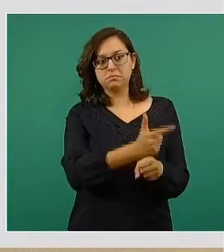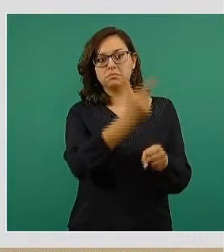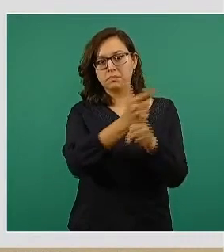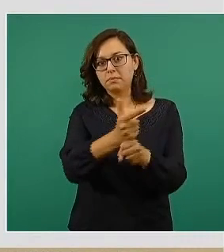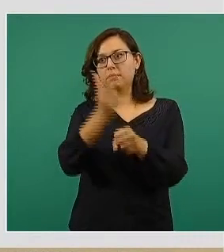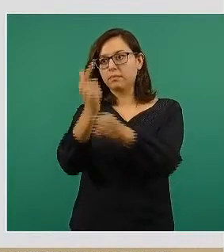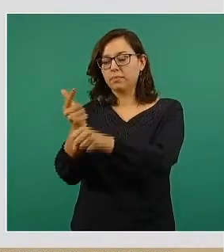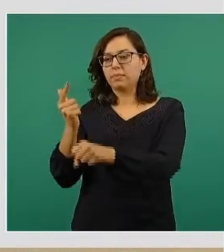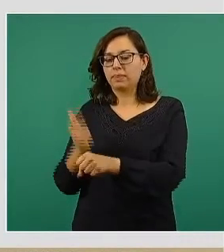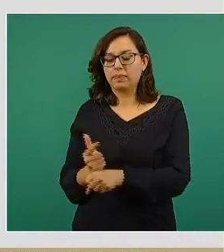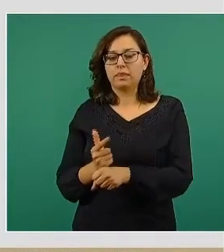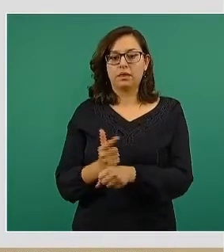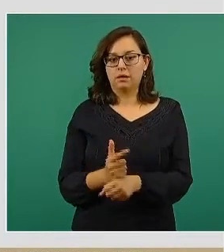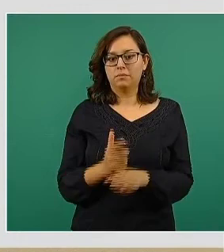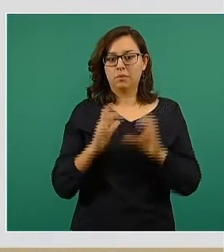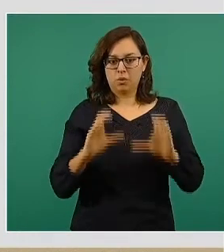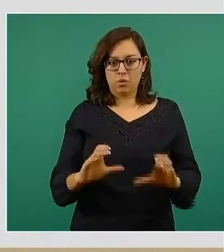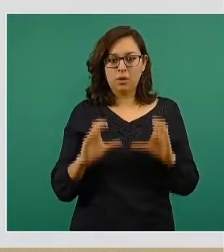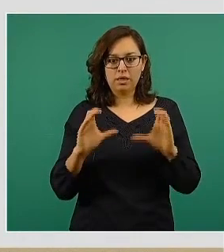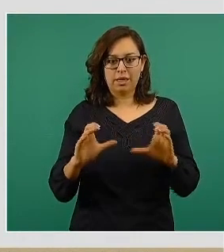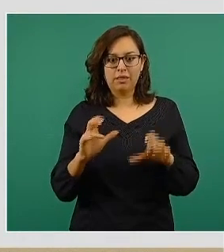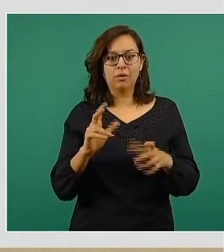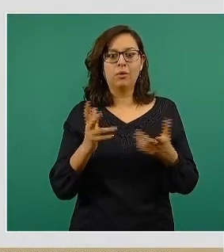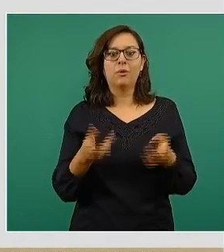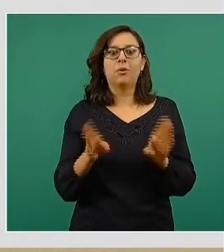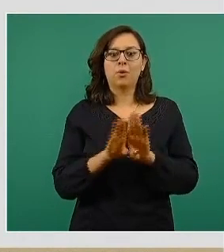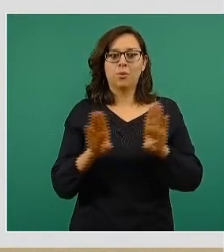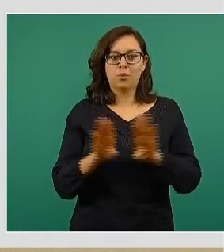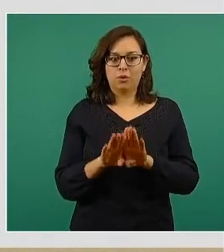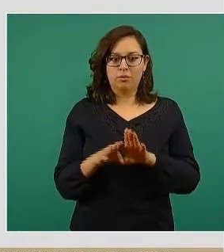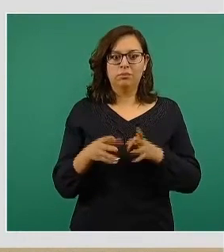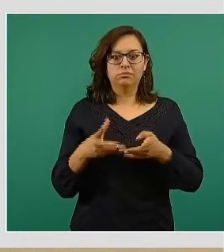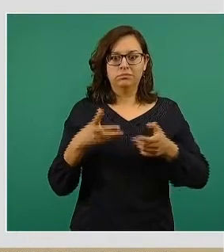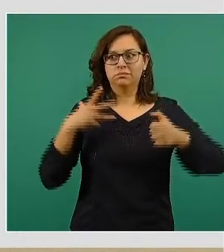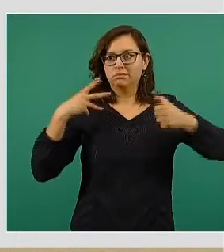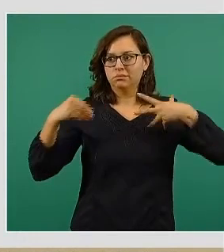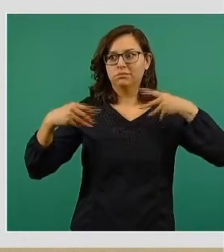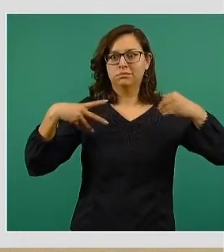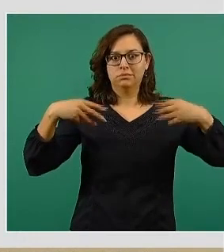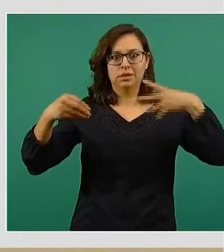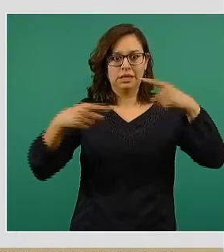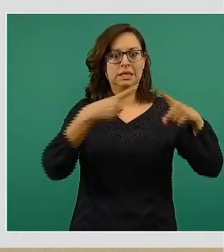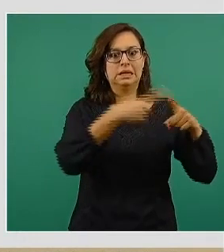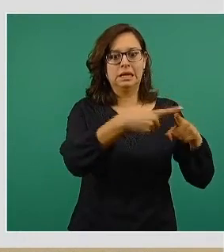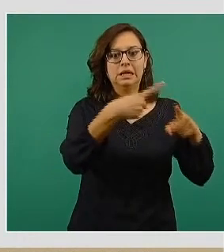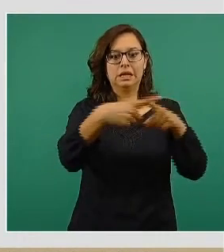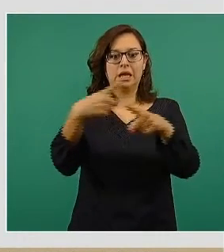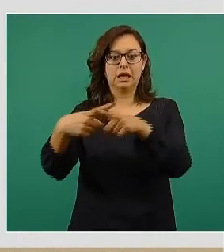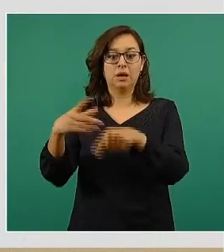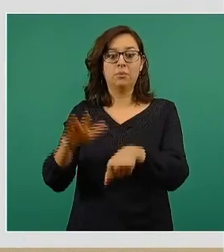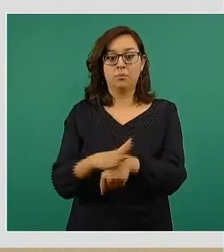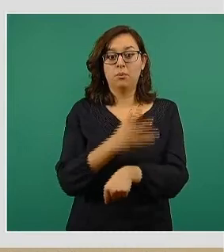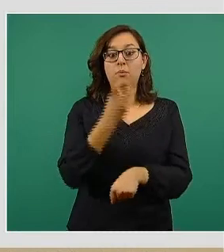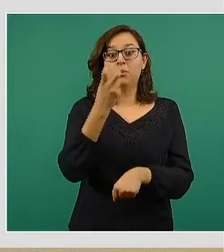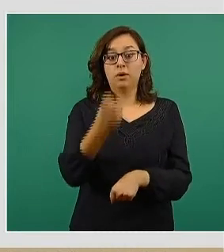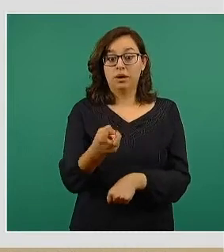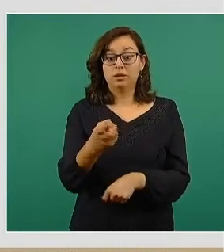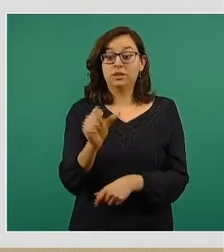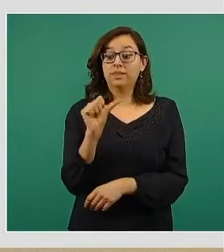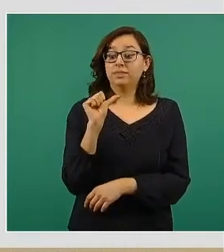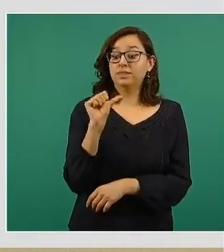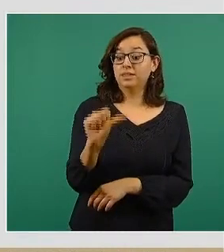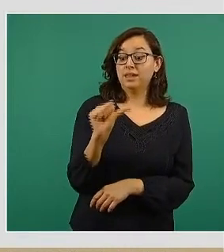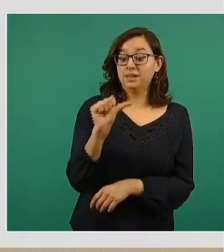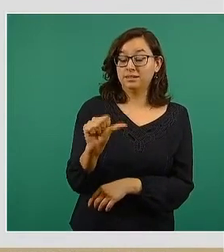las afectaciones colectivas o que a la salud pública este nuevo virus estaría produciendo. Y es así como el 16 de enero, fíjense, en la